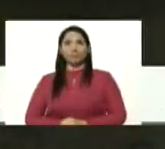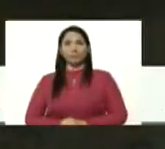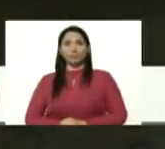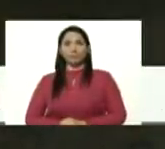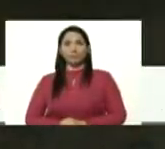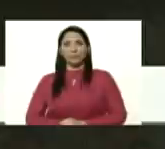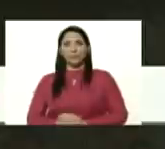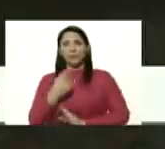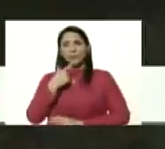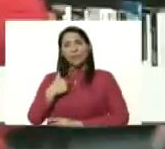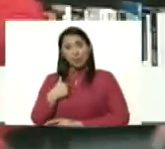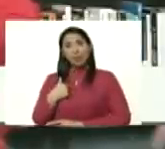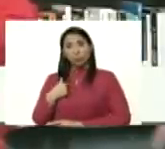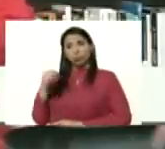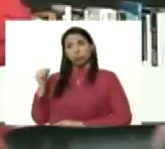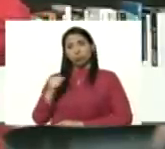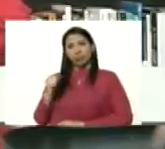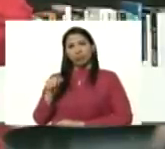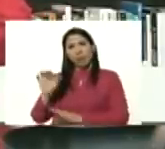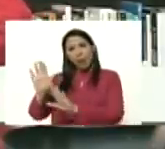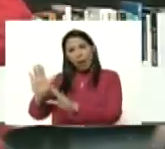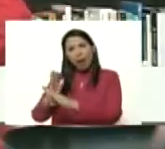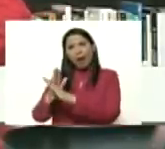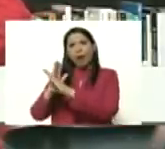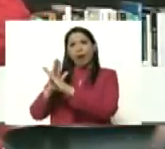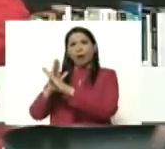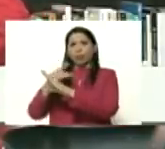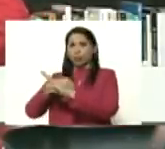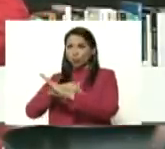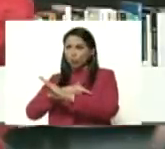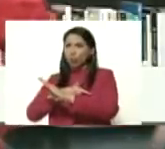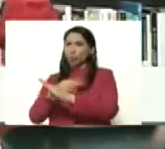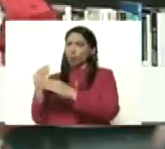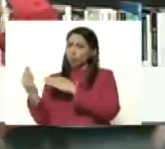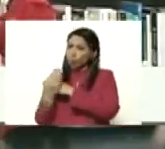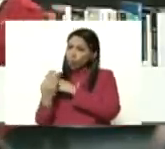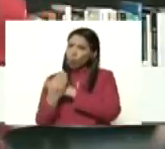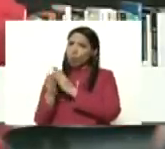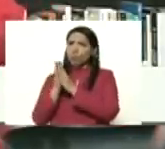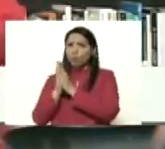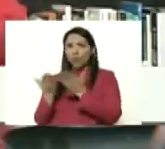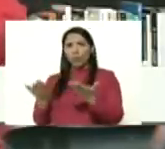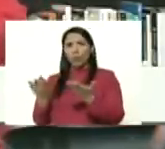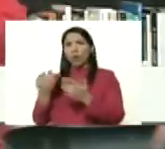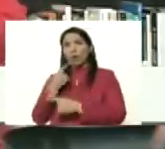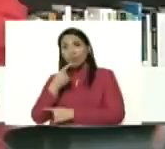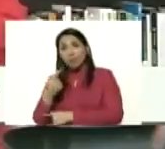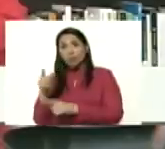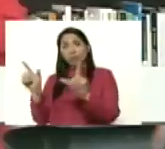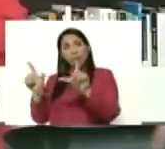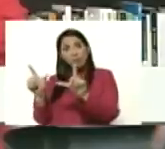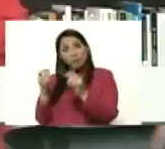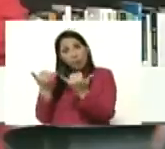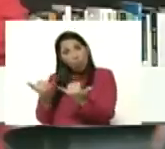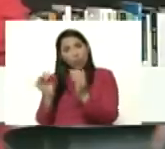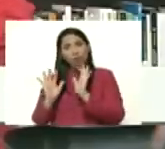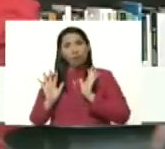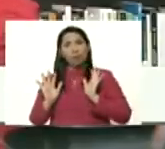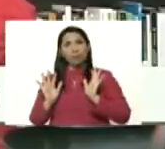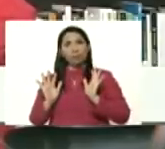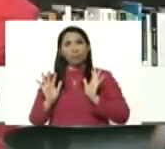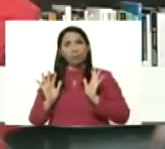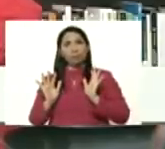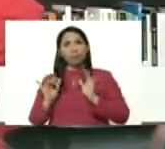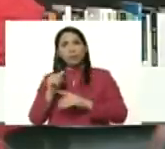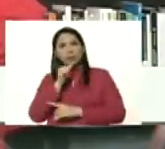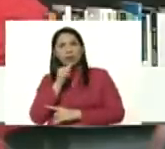Me dijo algo, es cierto, pero un momento, nos estamos cuidando. Díselo a la televisión ahora. ¿Quién quita